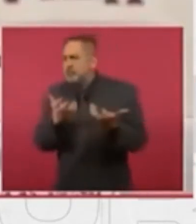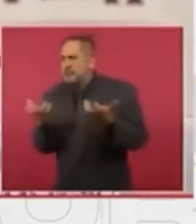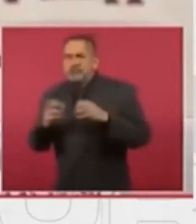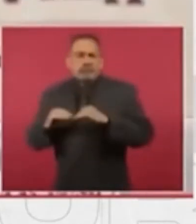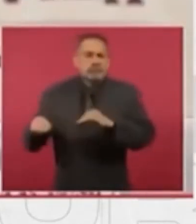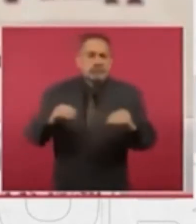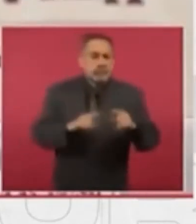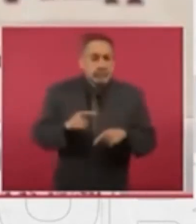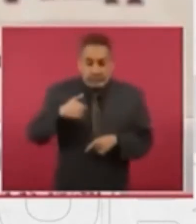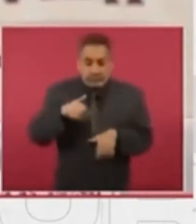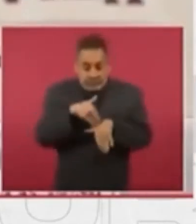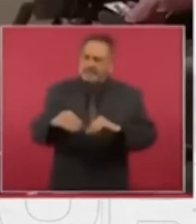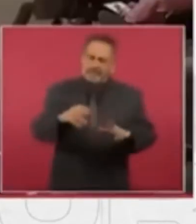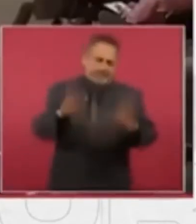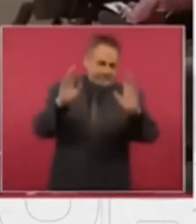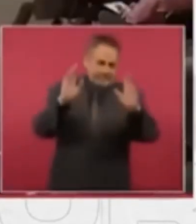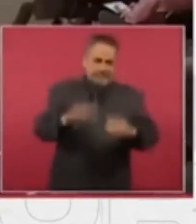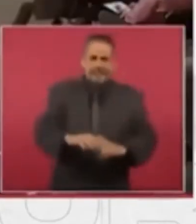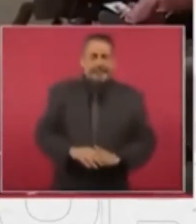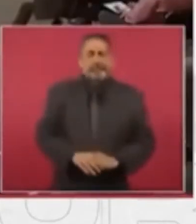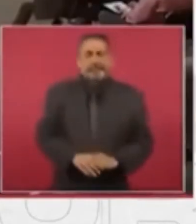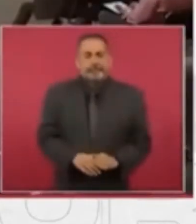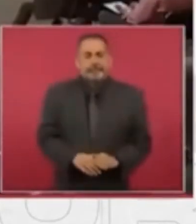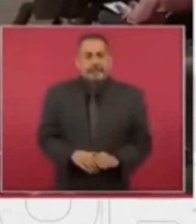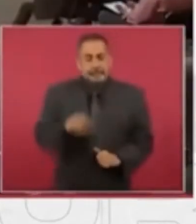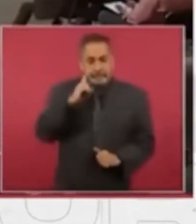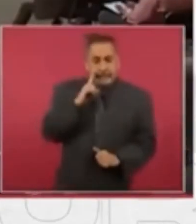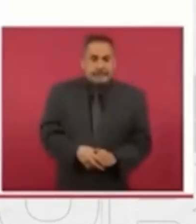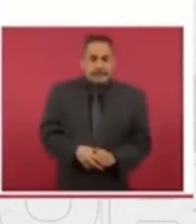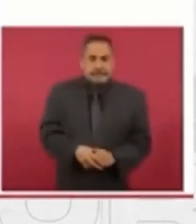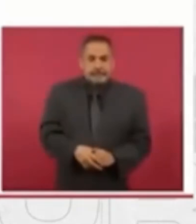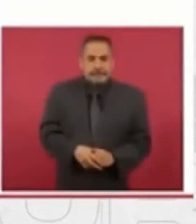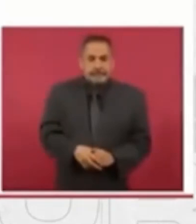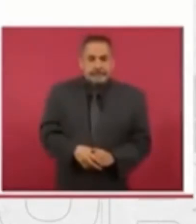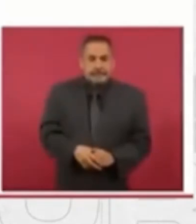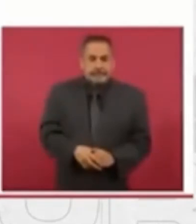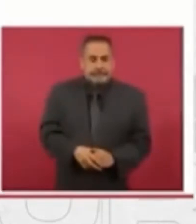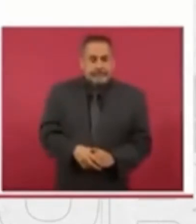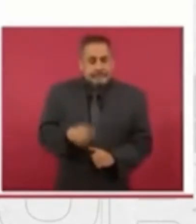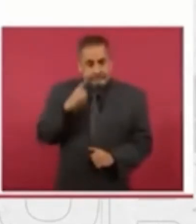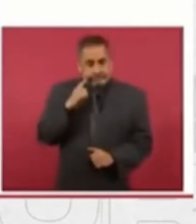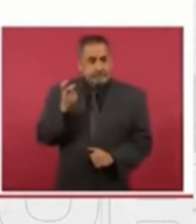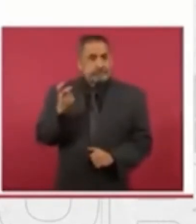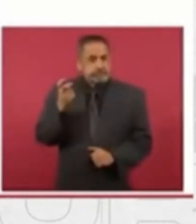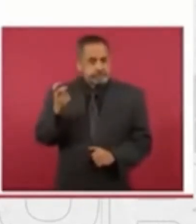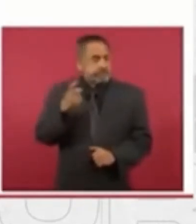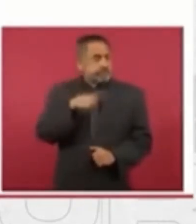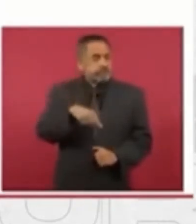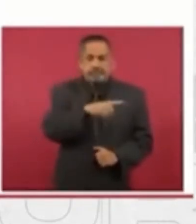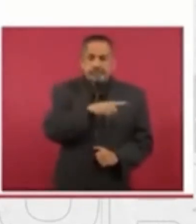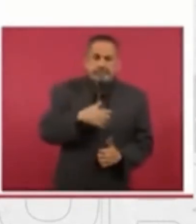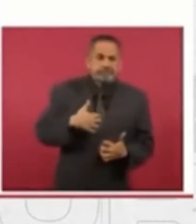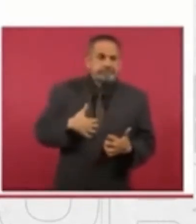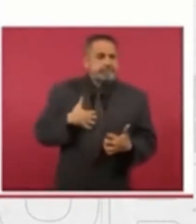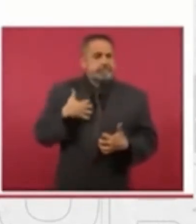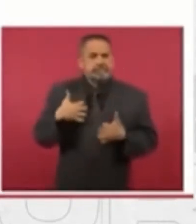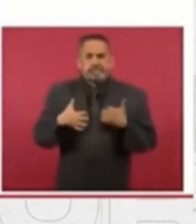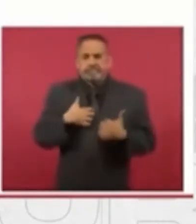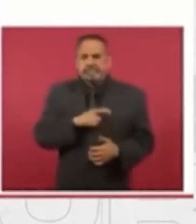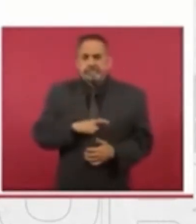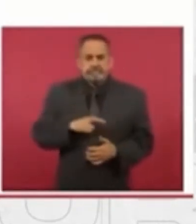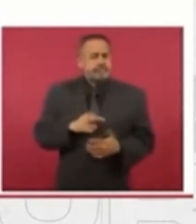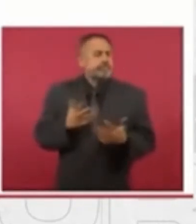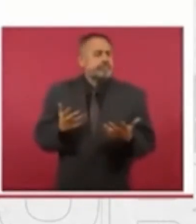ni me voy a dejar. Pero miren cómo estamos. Y eso es lo que los tiene, y por